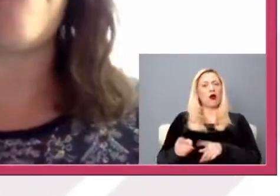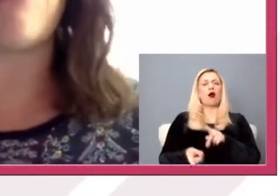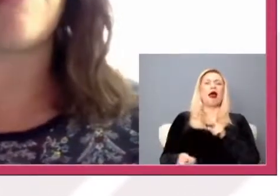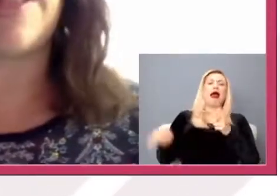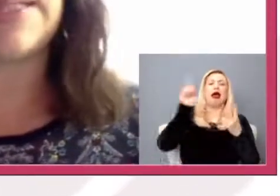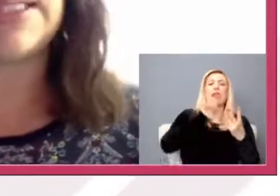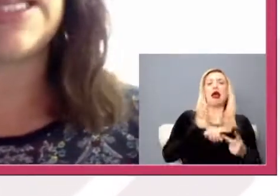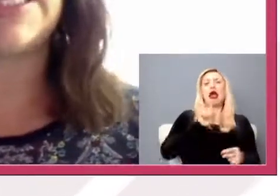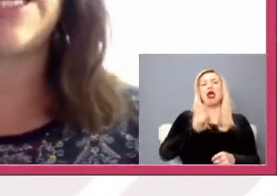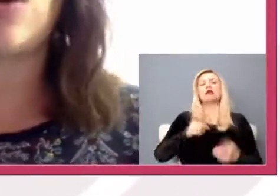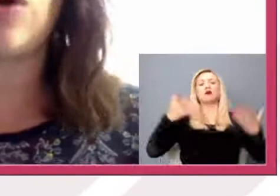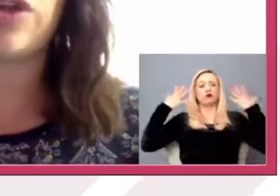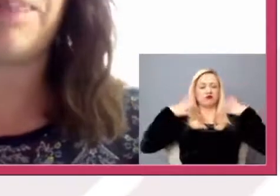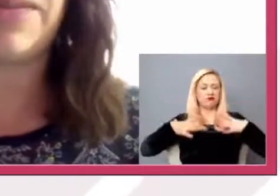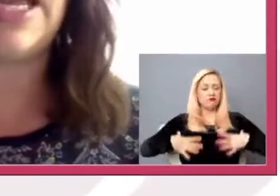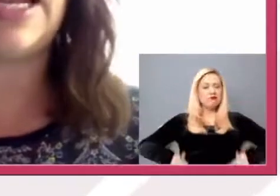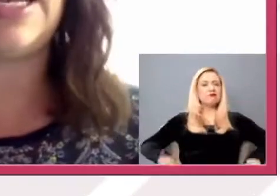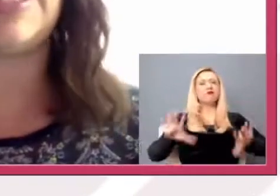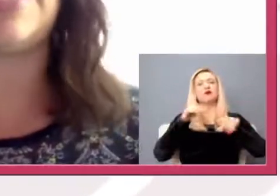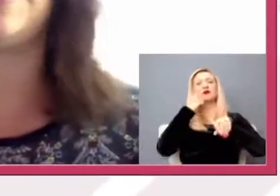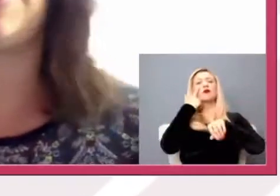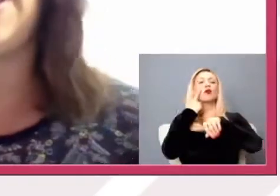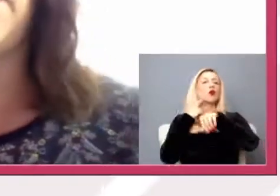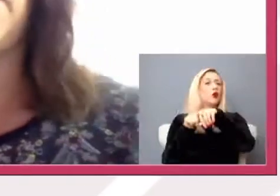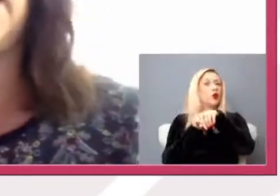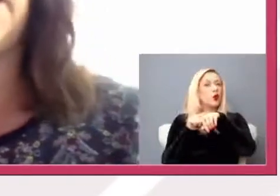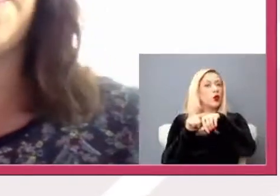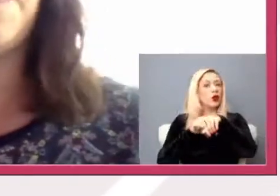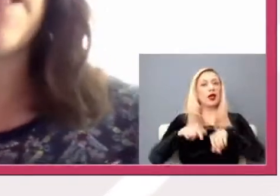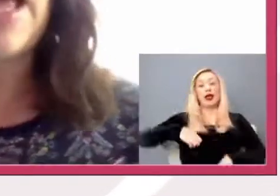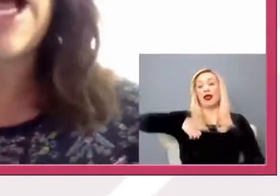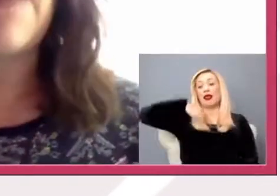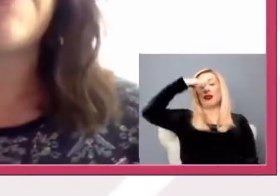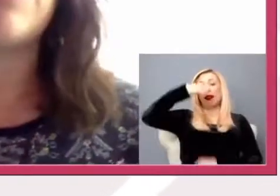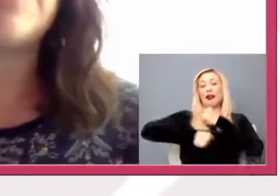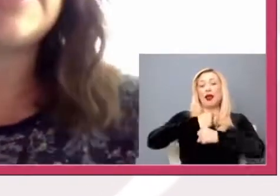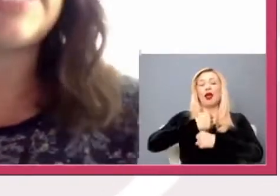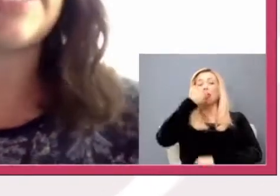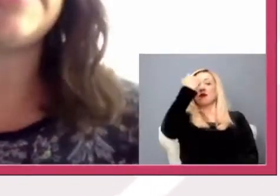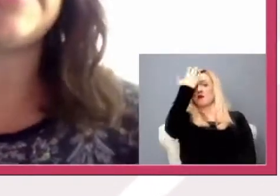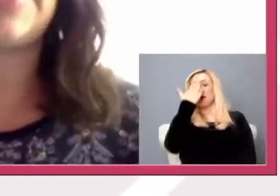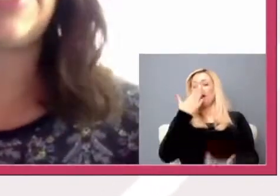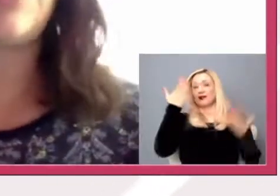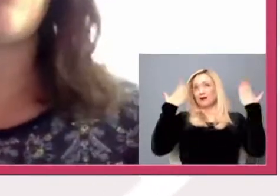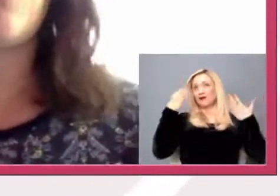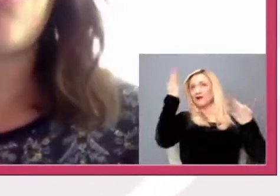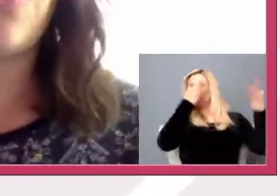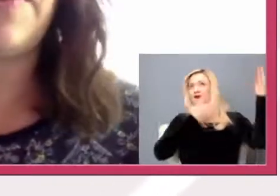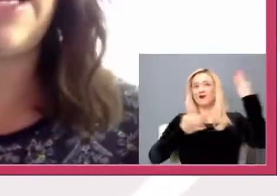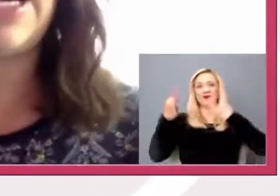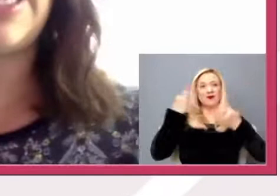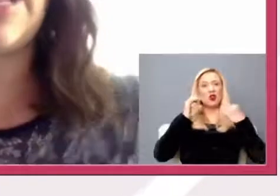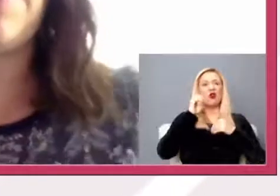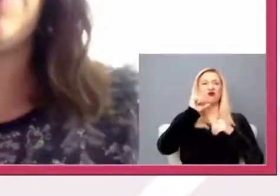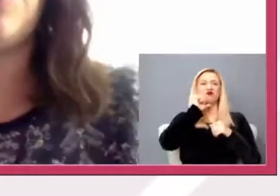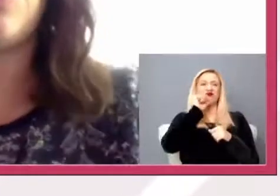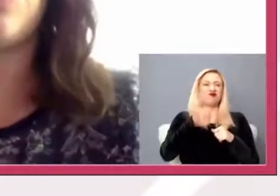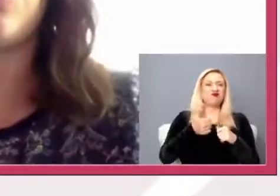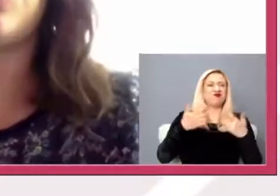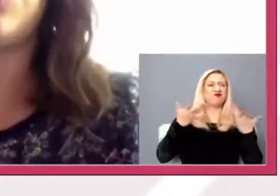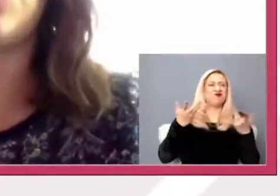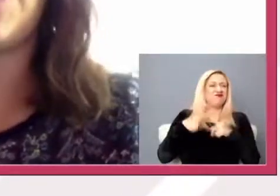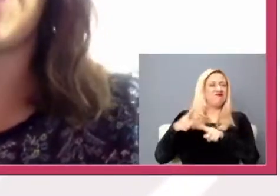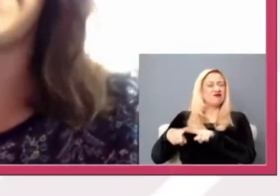seguía la forma de vestir, el color de piel, la edad y la imagen. Al preguntar si alguien cercano, como un familiar, amigo